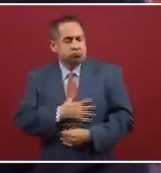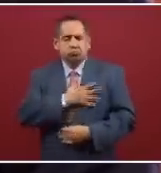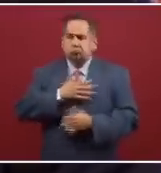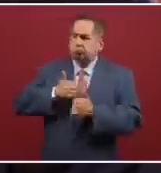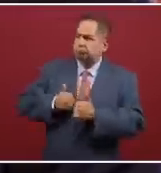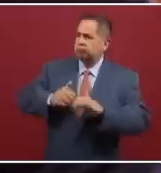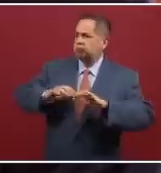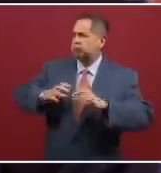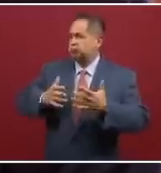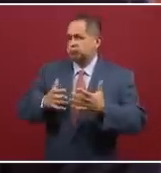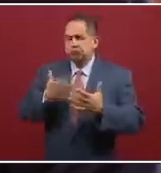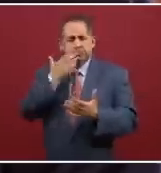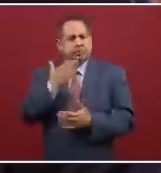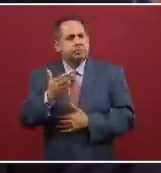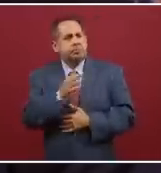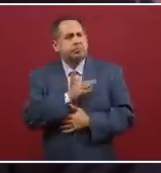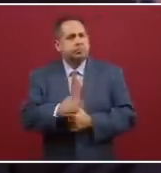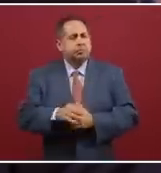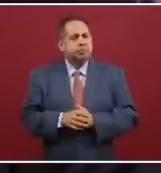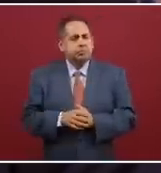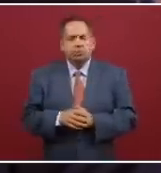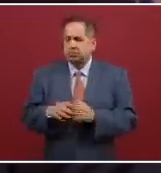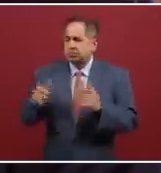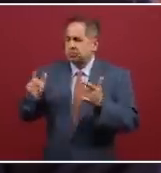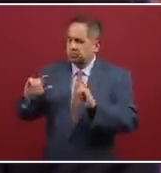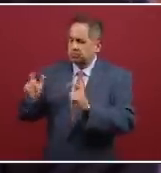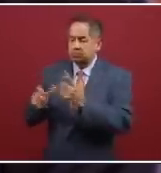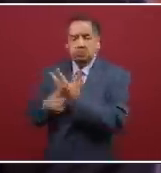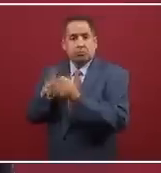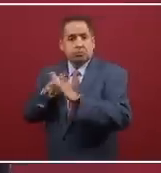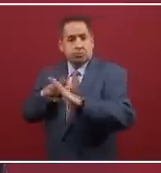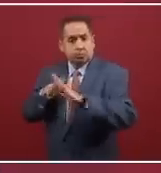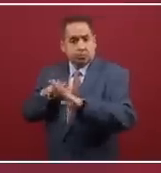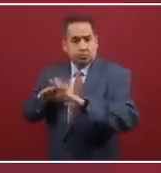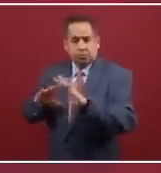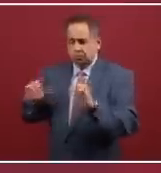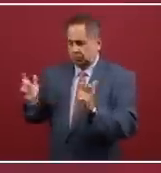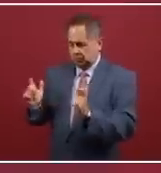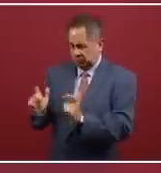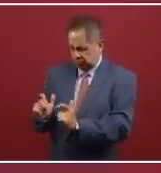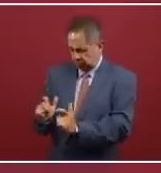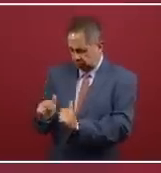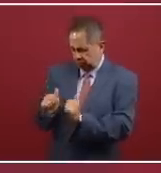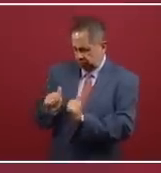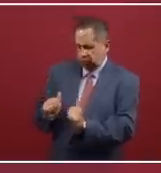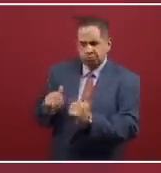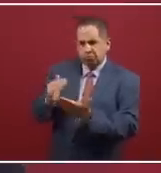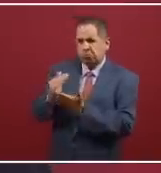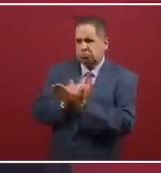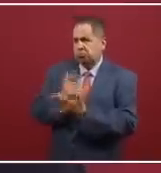atemperar el fenómeno migratorio que no es